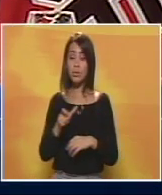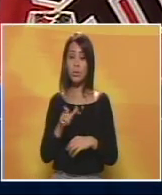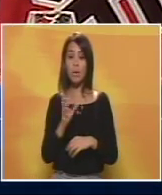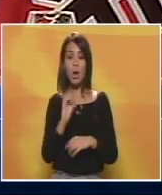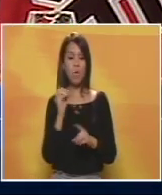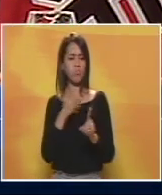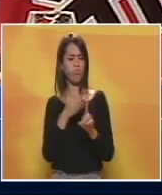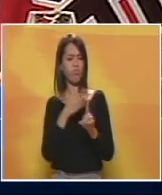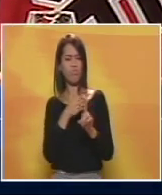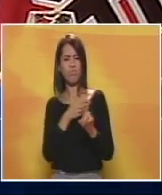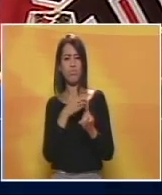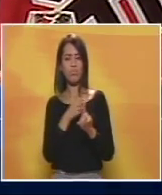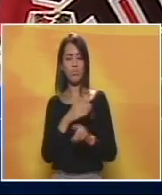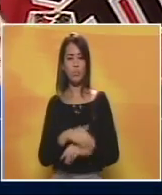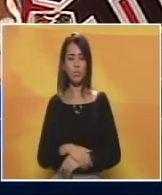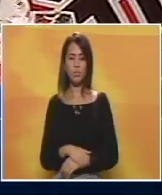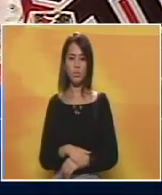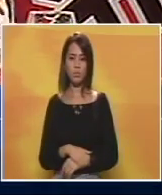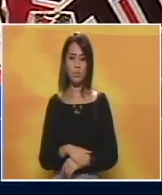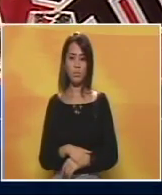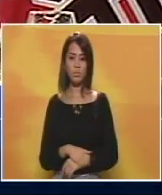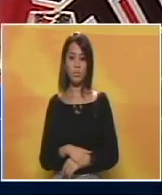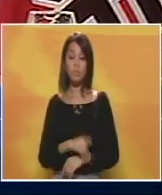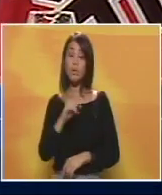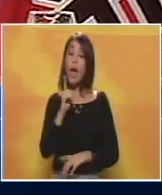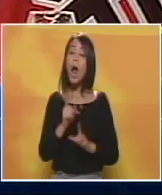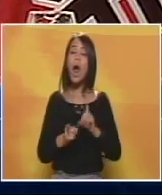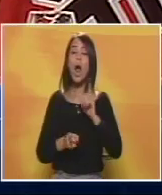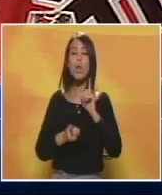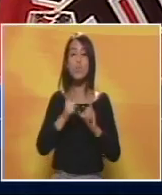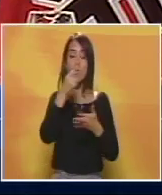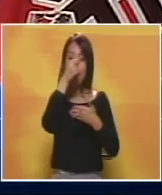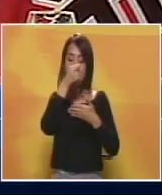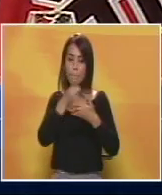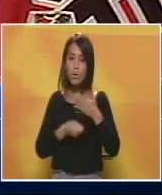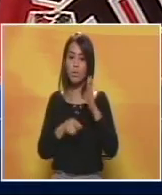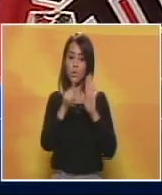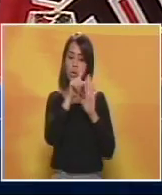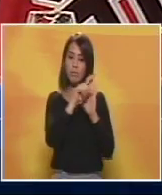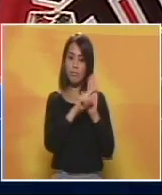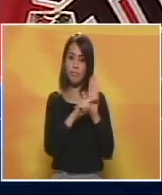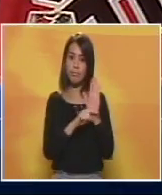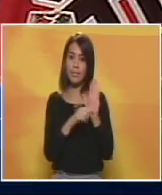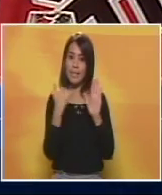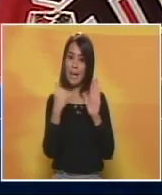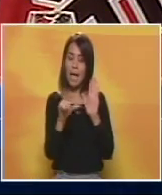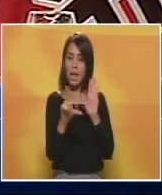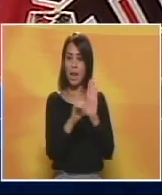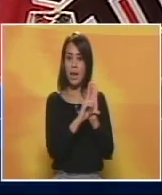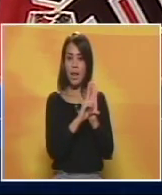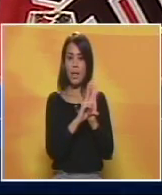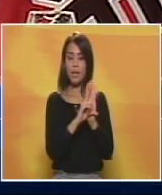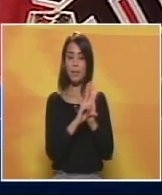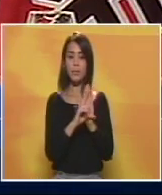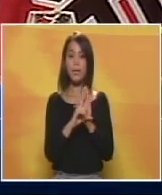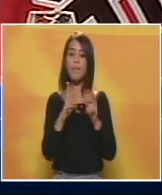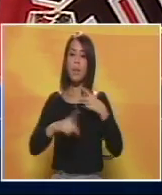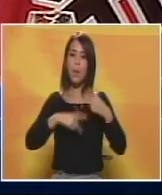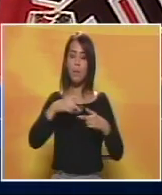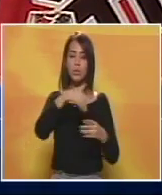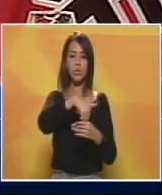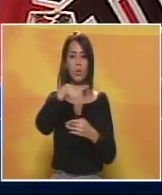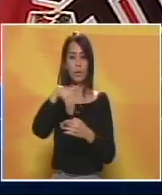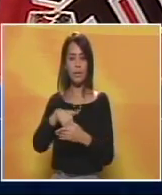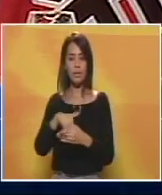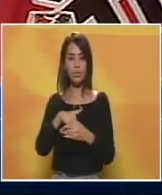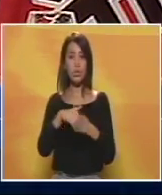estereotipos de discriminación de cualquier tipo. Estas son algunas de las prohibiciones que está en la ley orgánica de los procesos